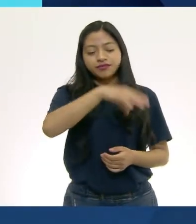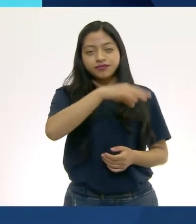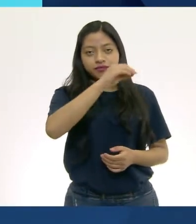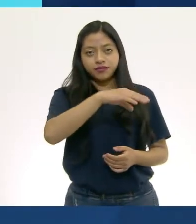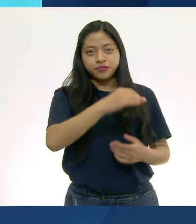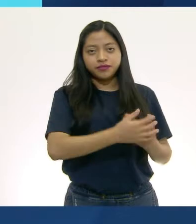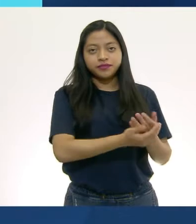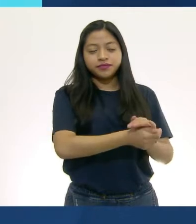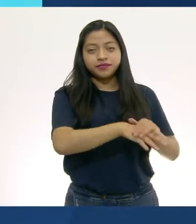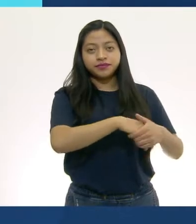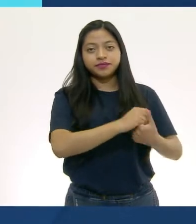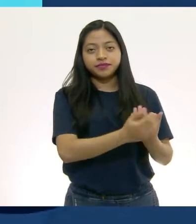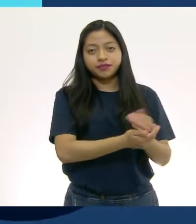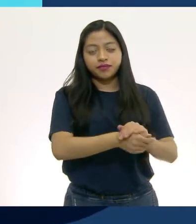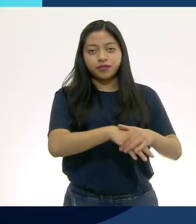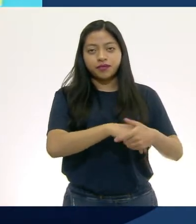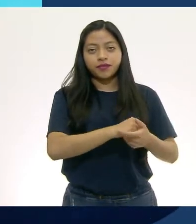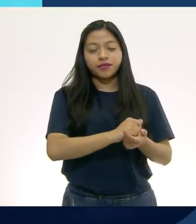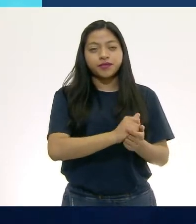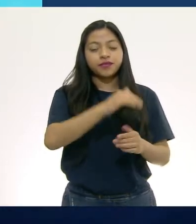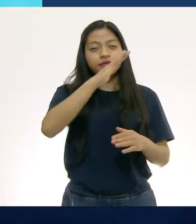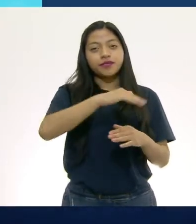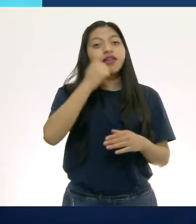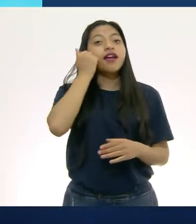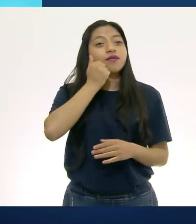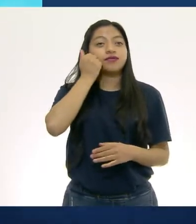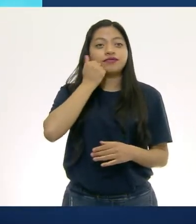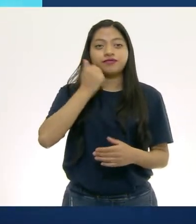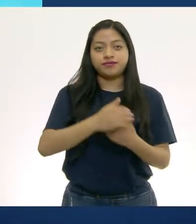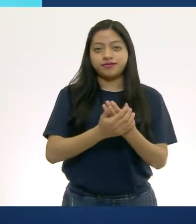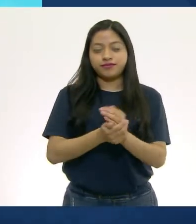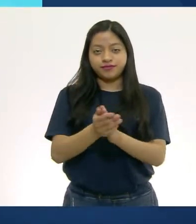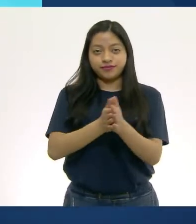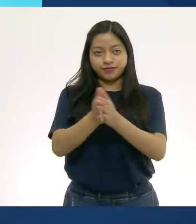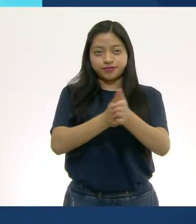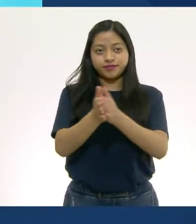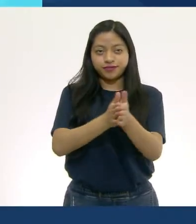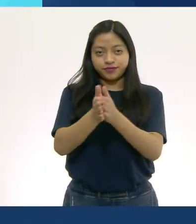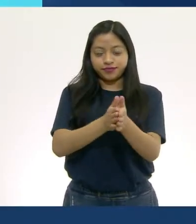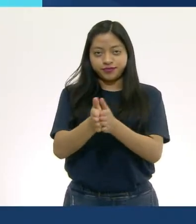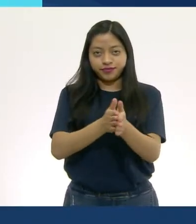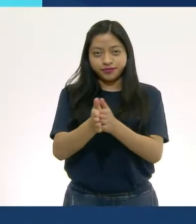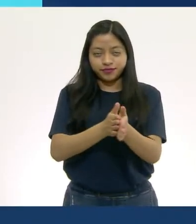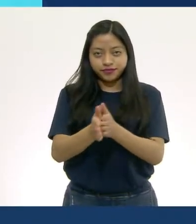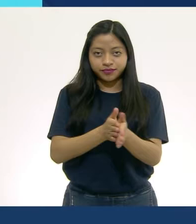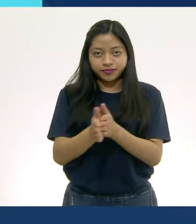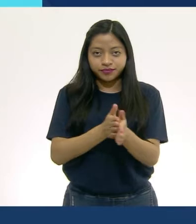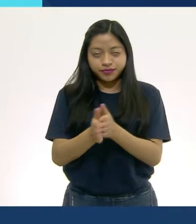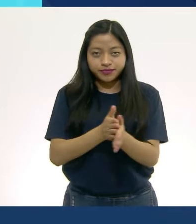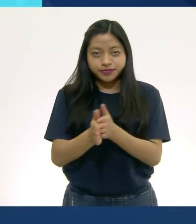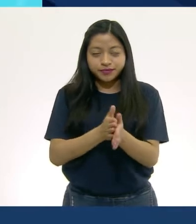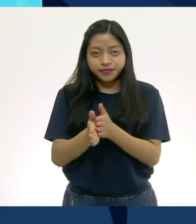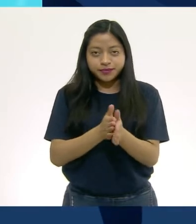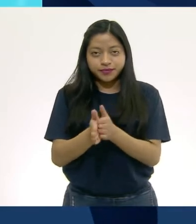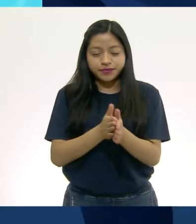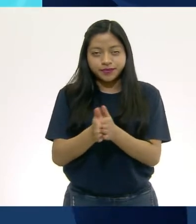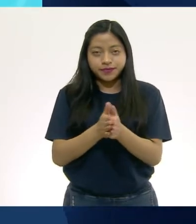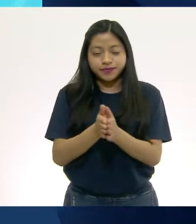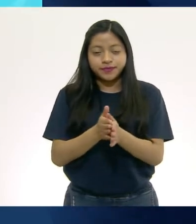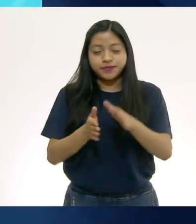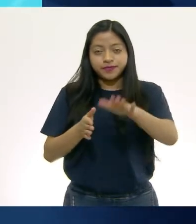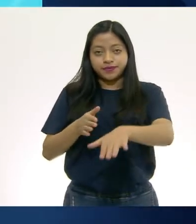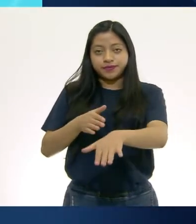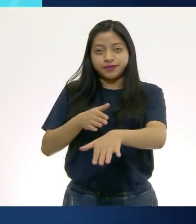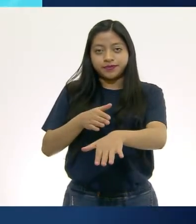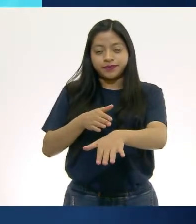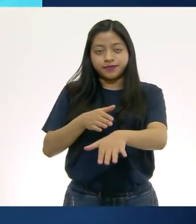manos. Usa suficiente jabón. Frota tus palmas una con la otra. Ahora, frota la palma